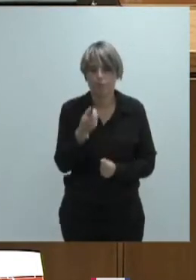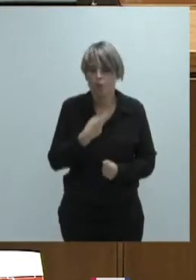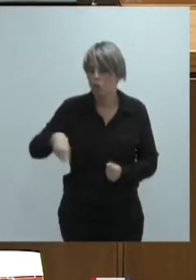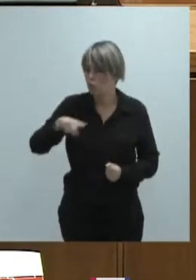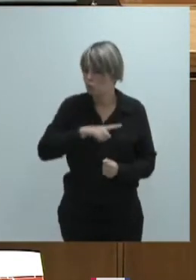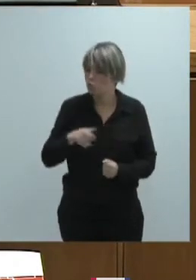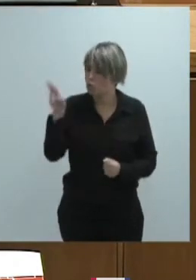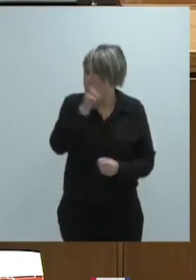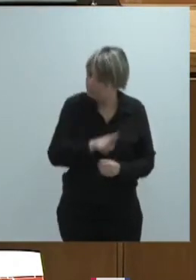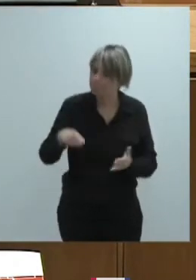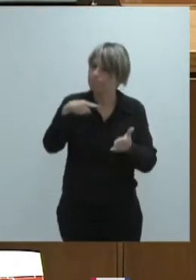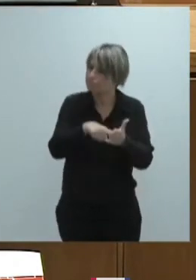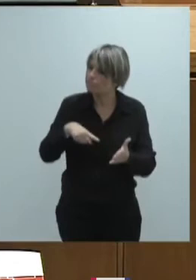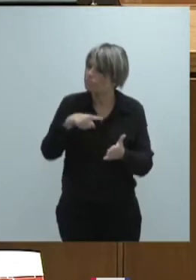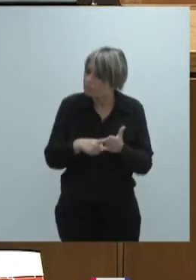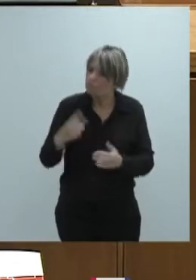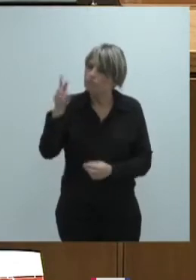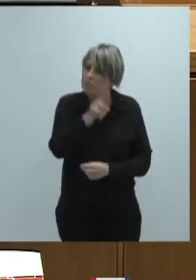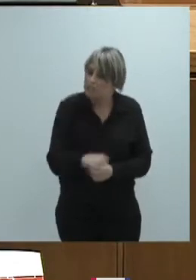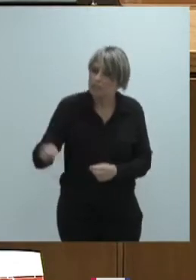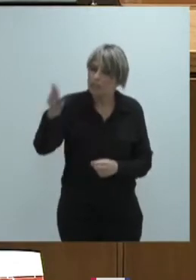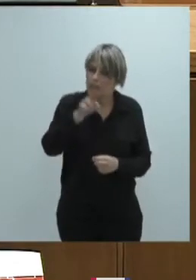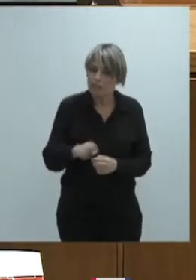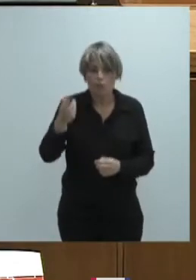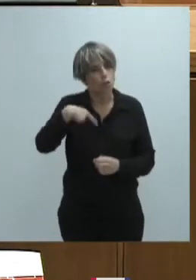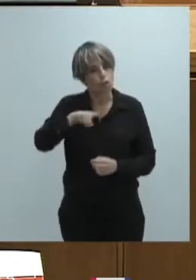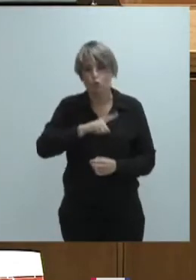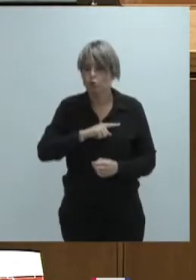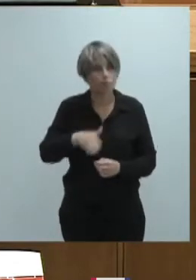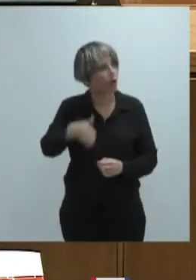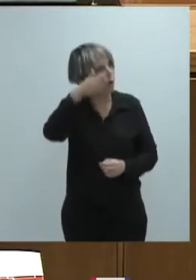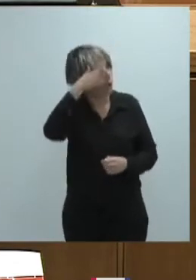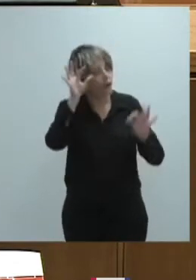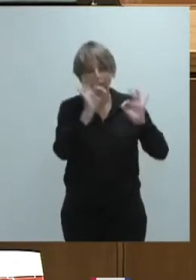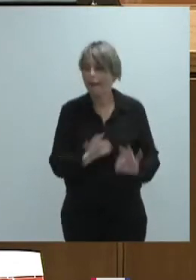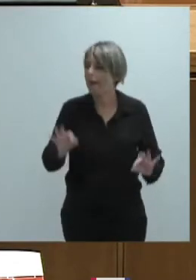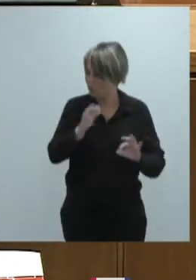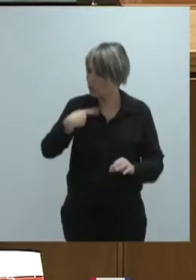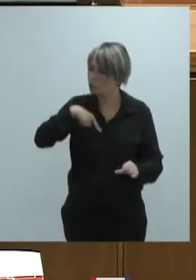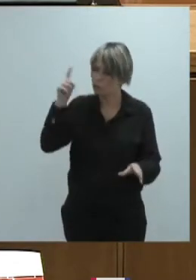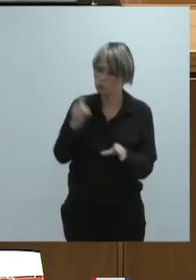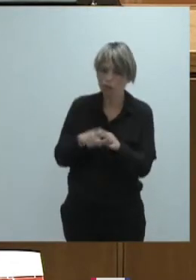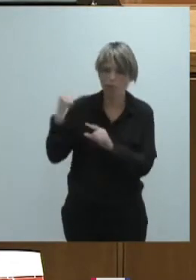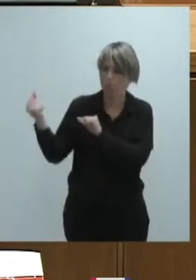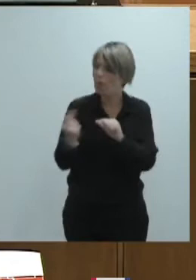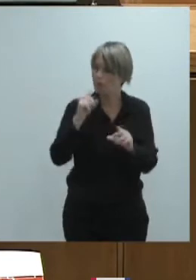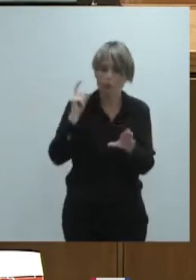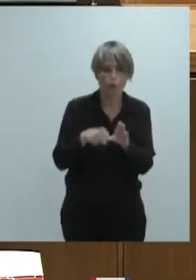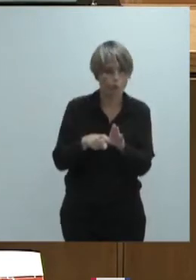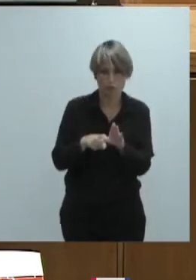eta o relajar hábito con es dubula estaba jaric allí estuvo eta es du góis edil